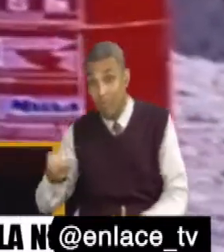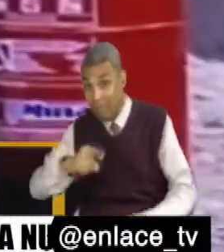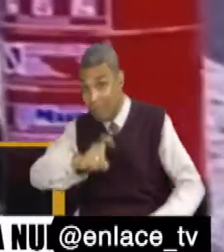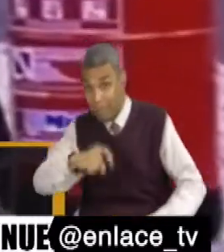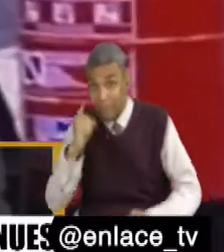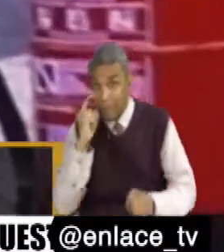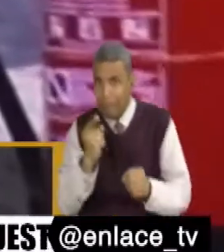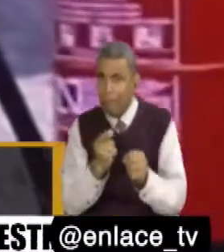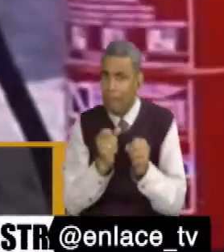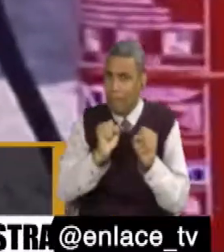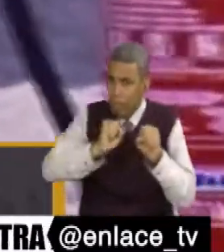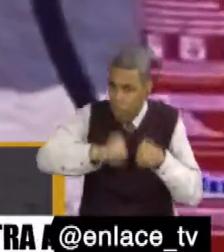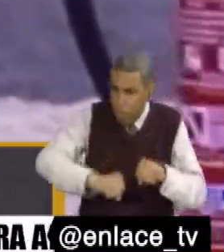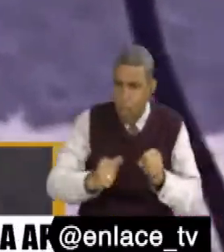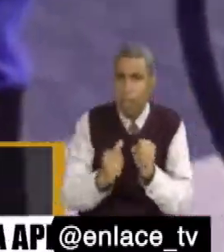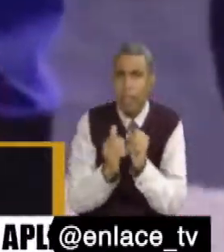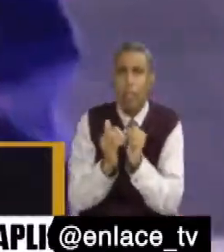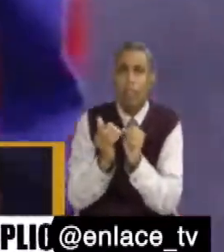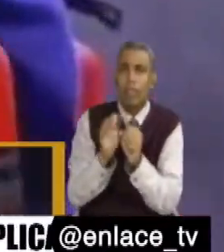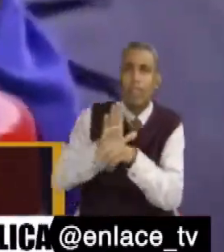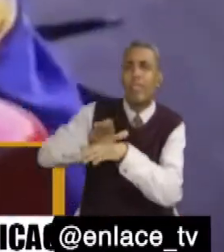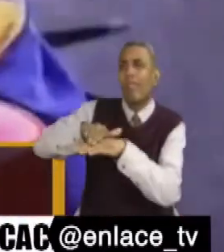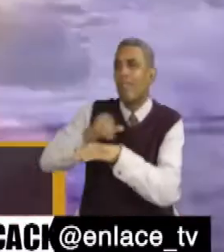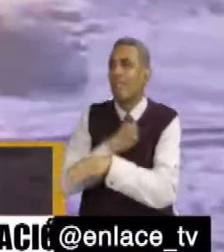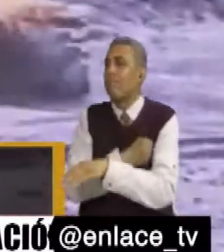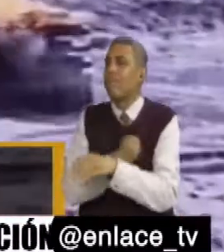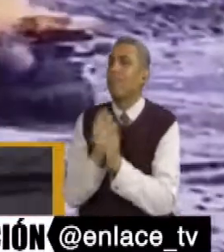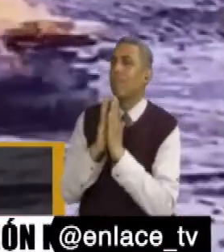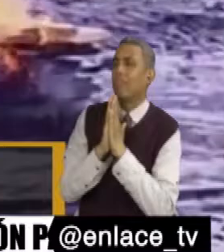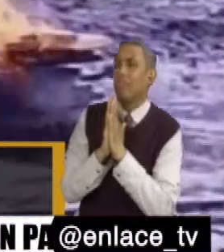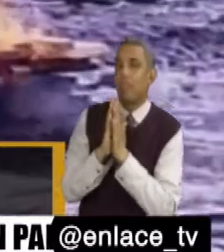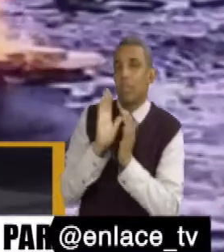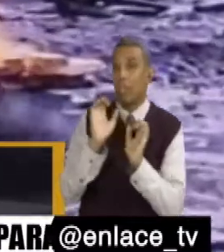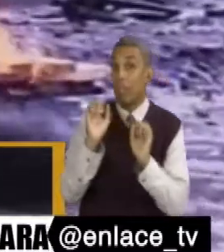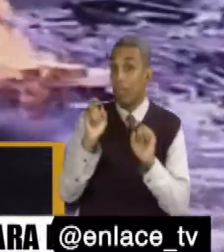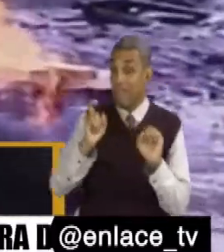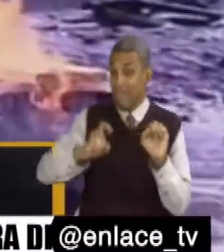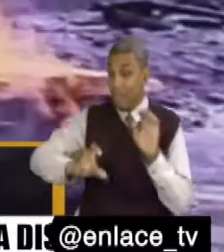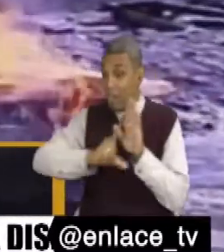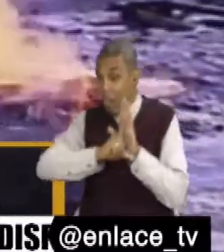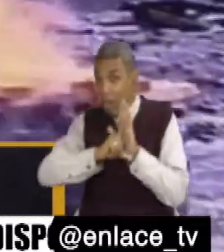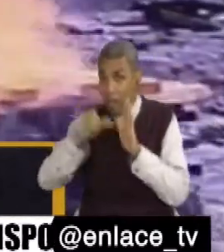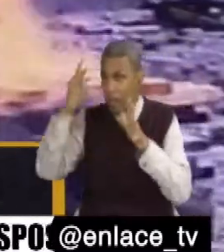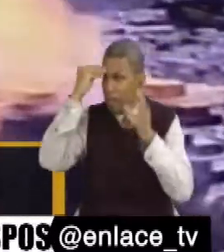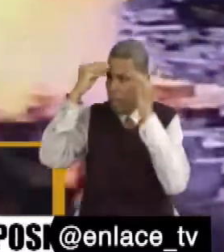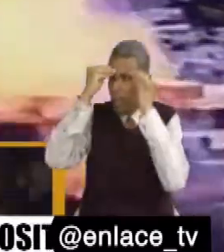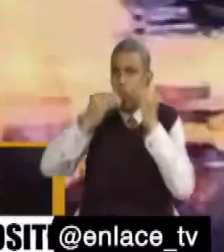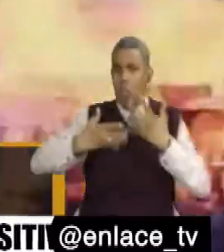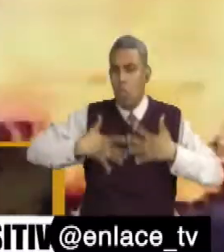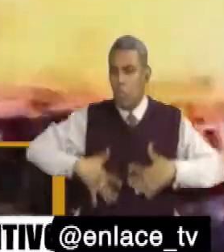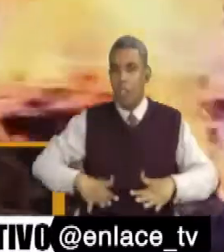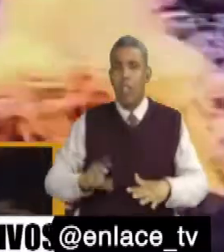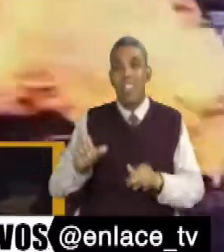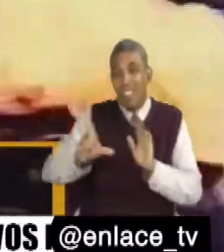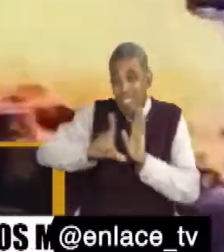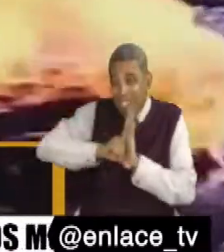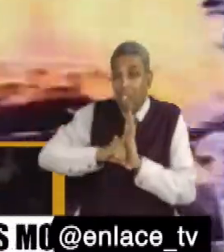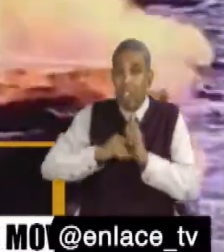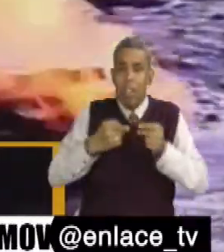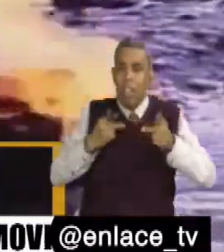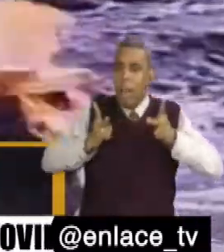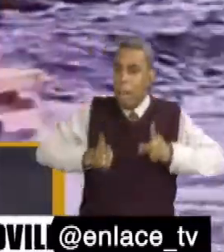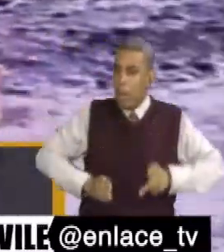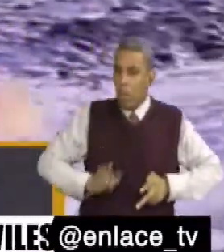esas capacitaciones a los organismos de socorro, en especial a los bomberos. Los bomberos por ley es la